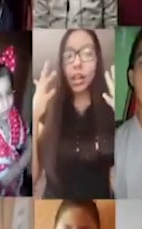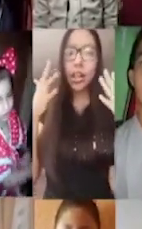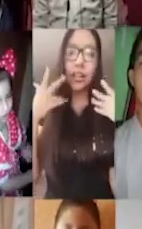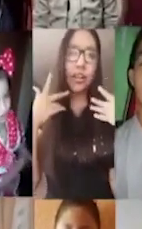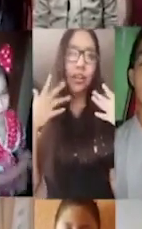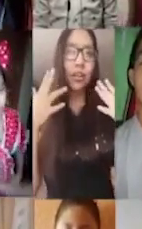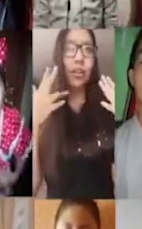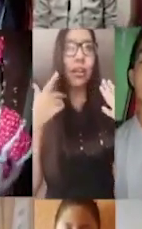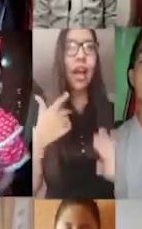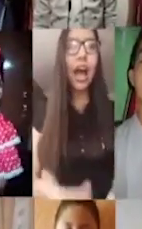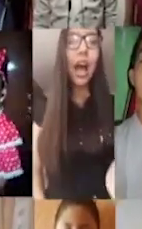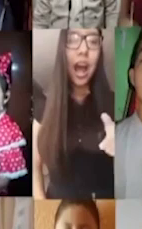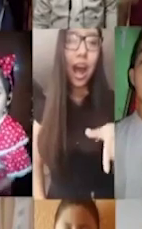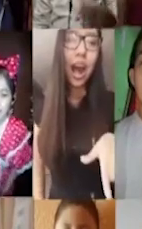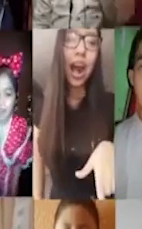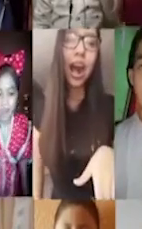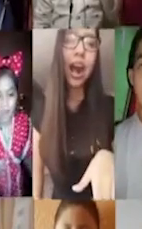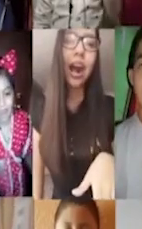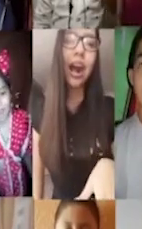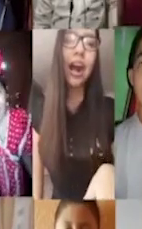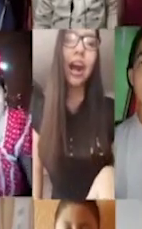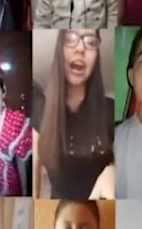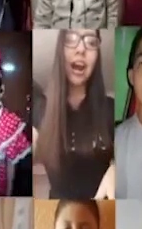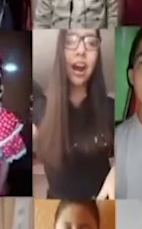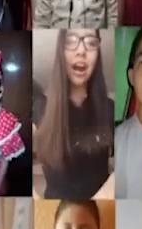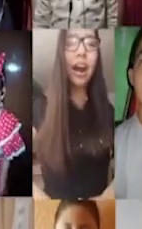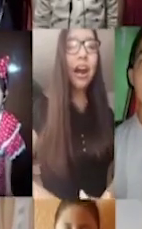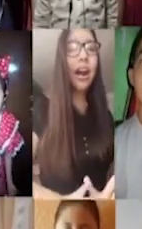pálido color.